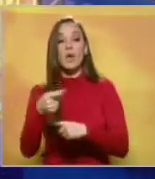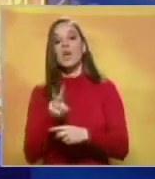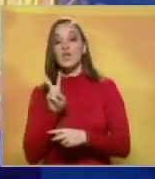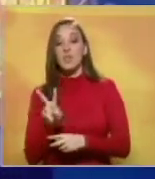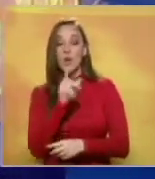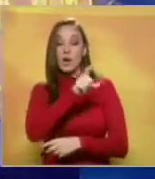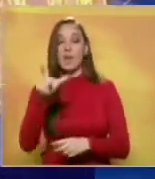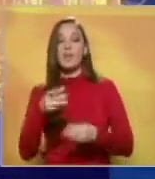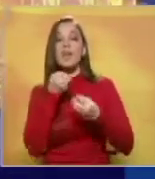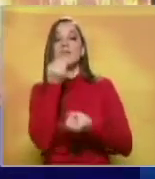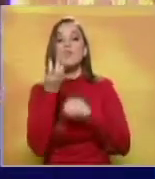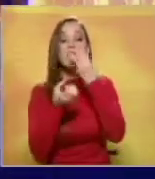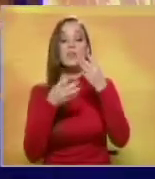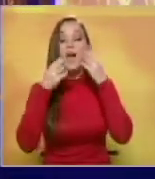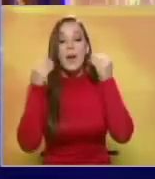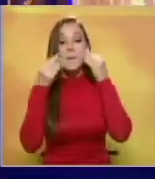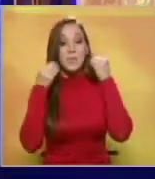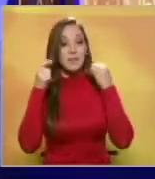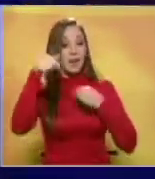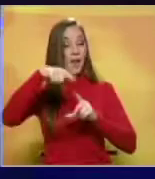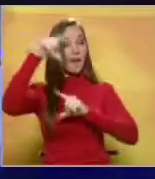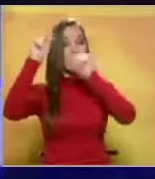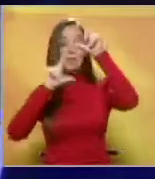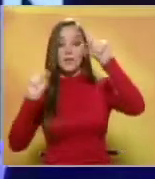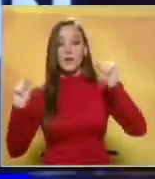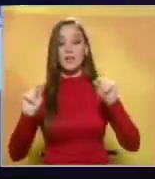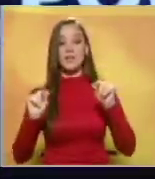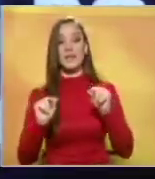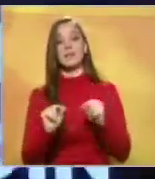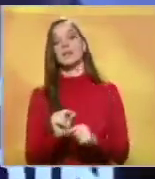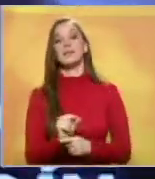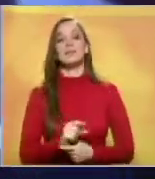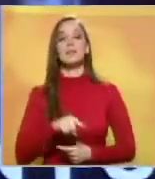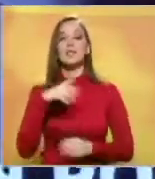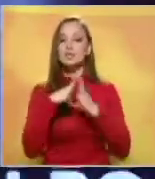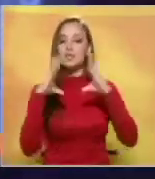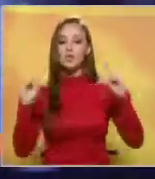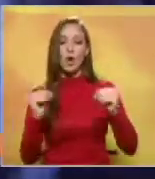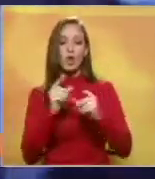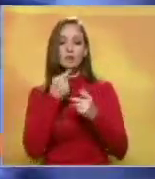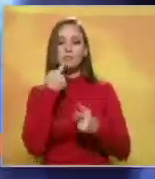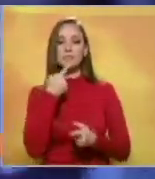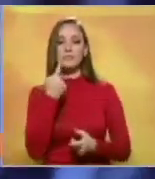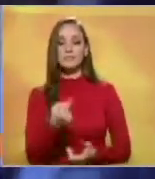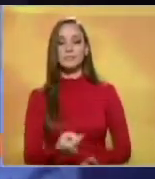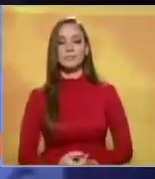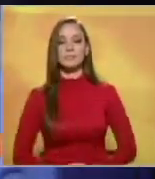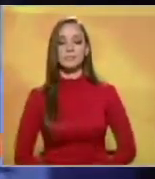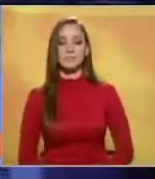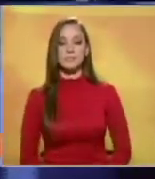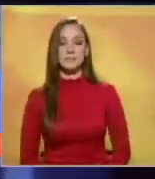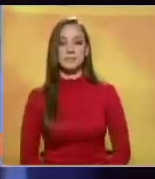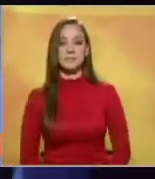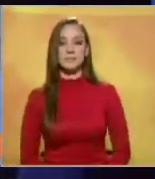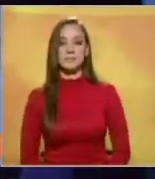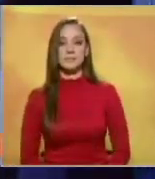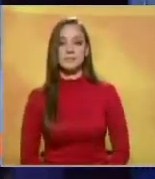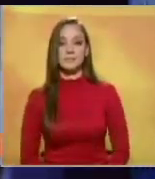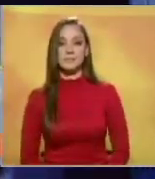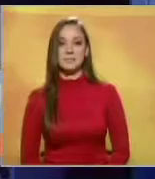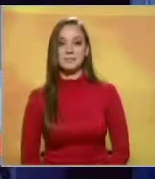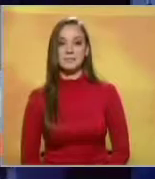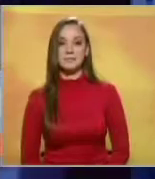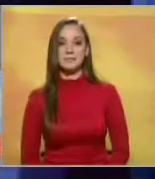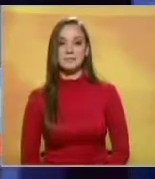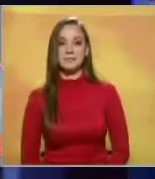sus experiencias en estrenos y estrellas todos los detalles de kores con flores